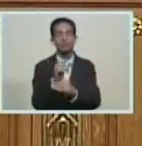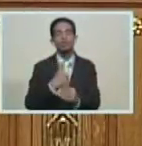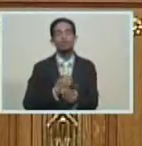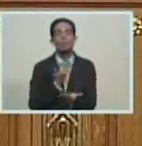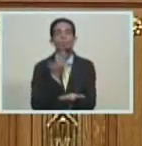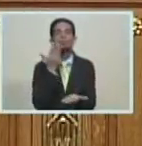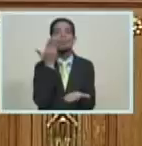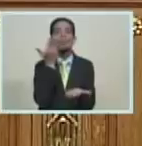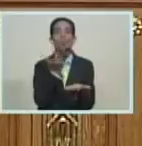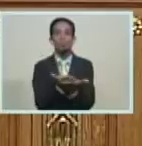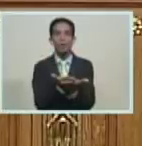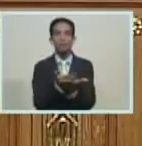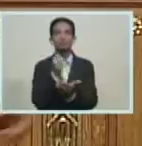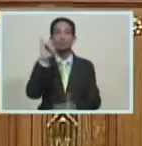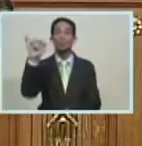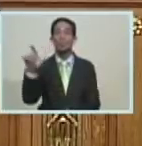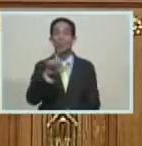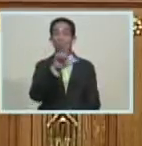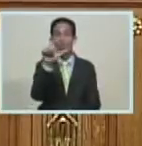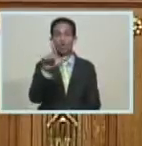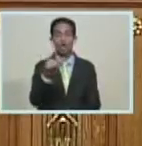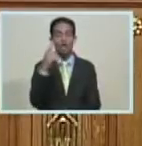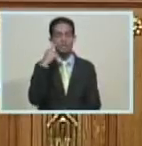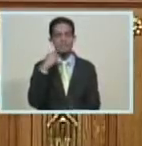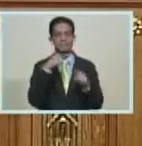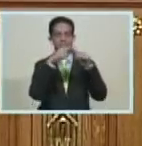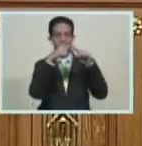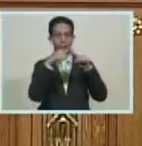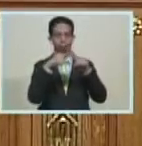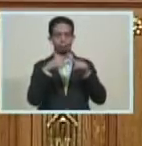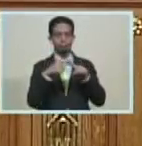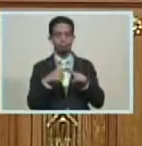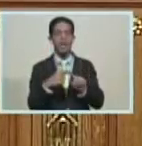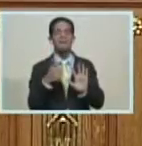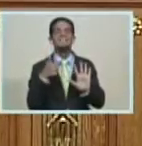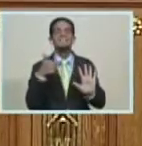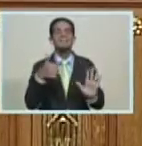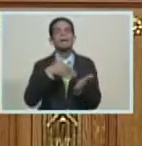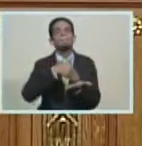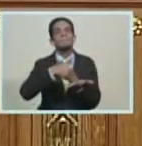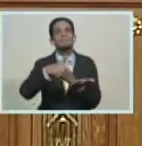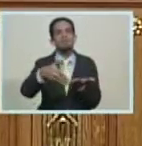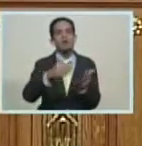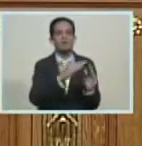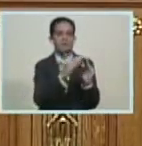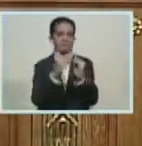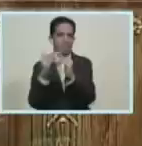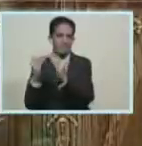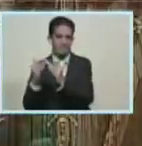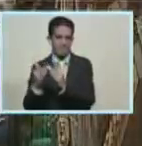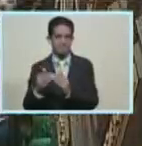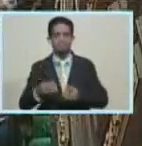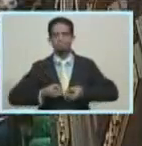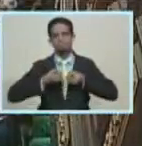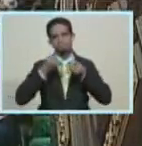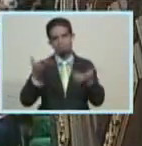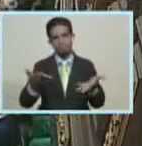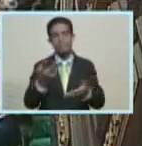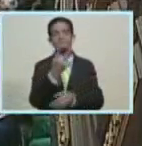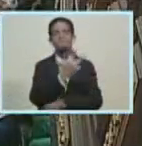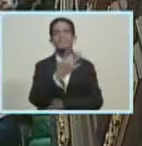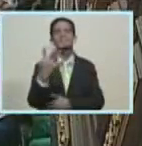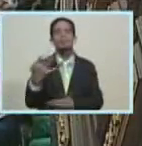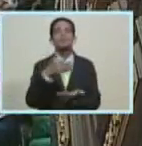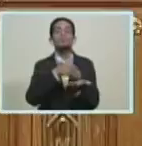meta para el mes de julio llegar a 6 millones de hogares ya definitivamente protegidos de manera integral. 24 millones